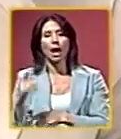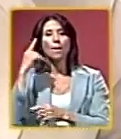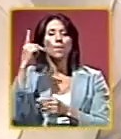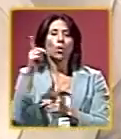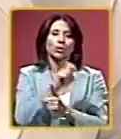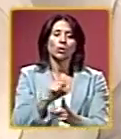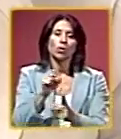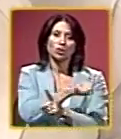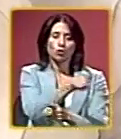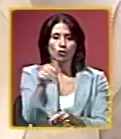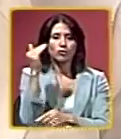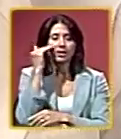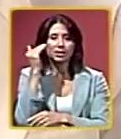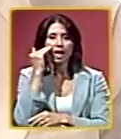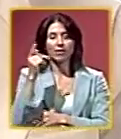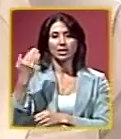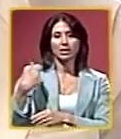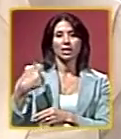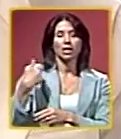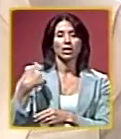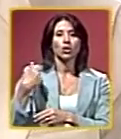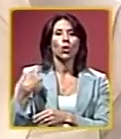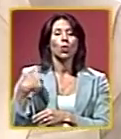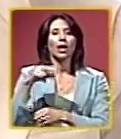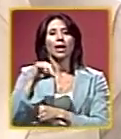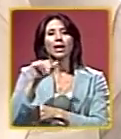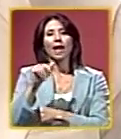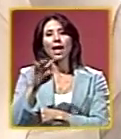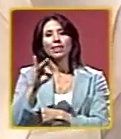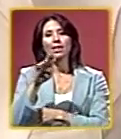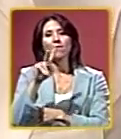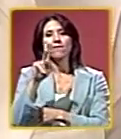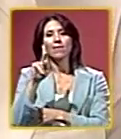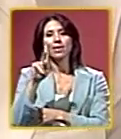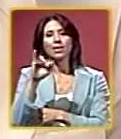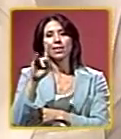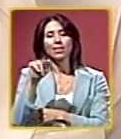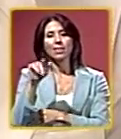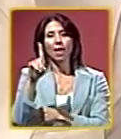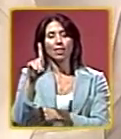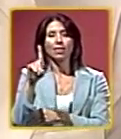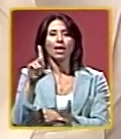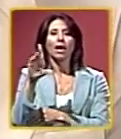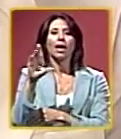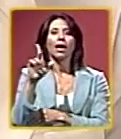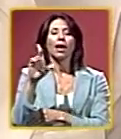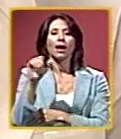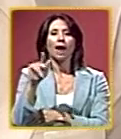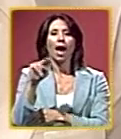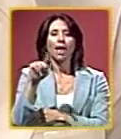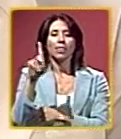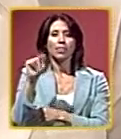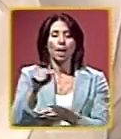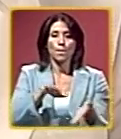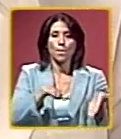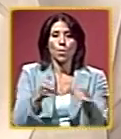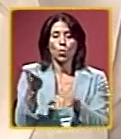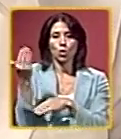se conocen, la muerte del señor Natividad Kanda en Cartago por parte de 12 perros, los